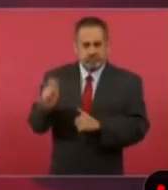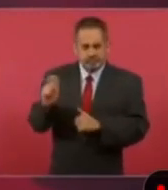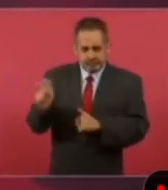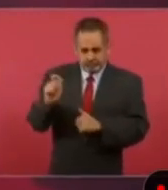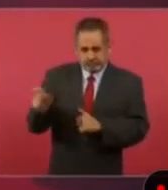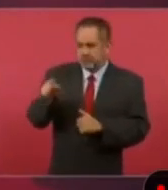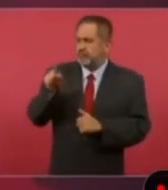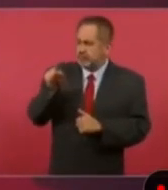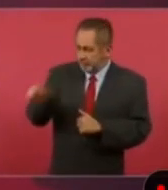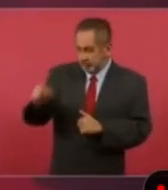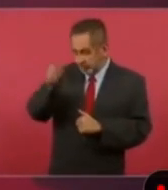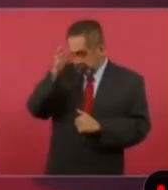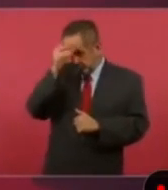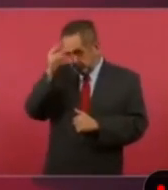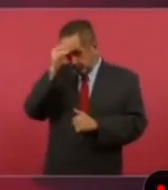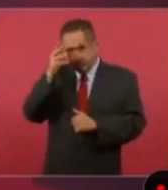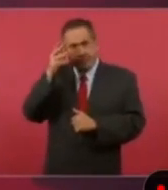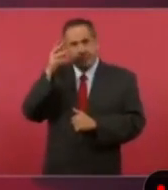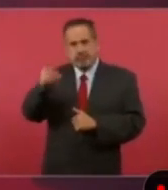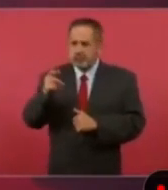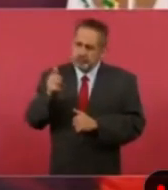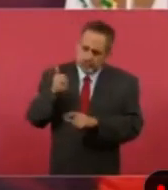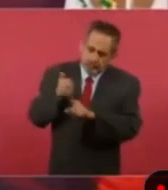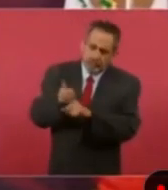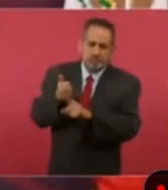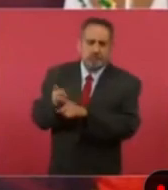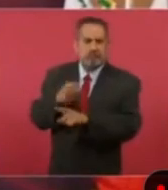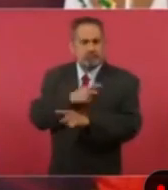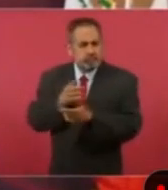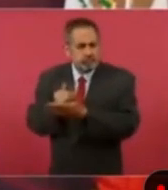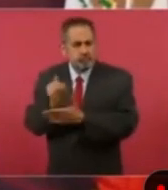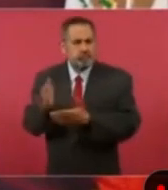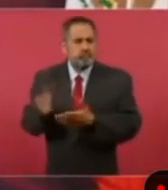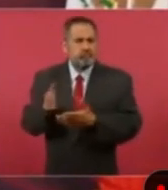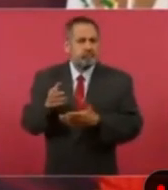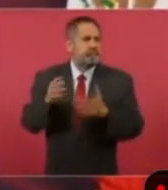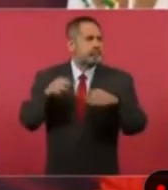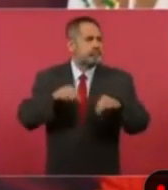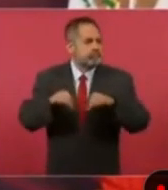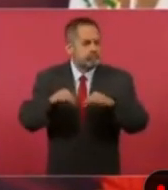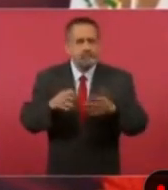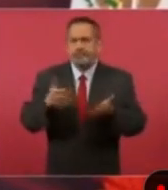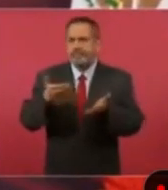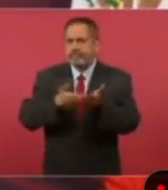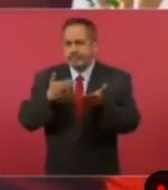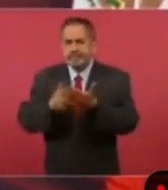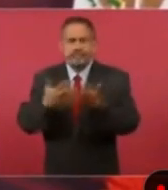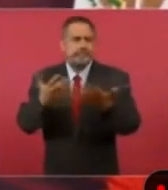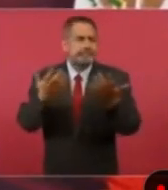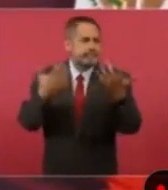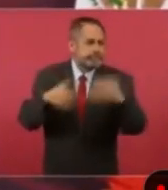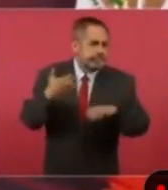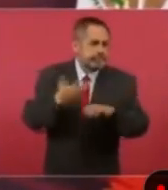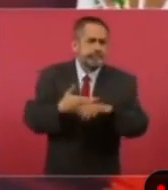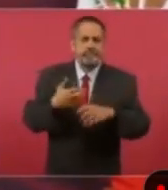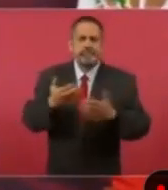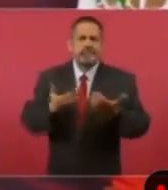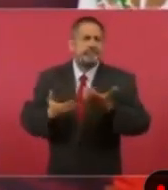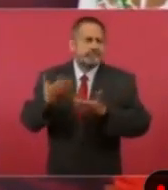aprendiz en un taller, en una empresa, en un comercio. No creía en este